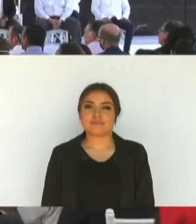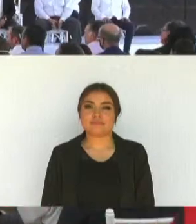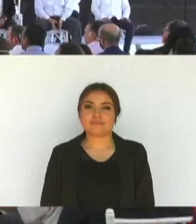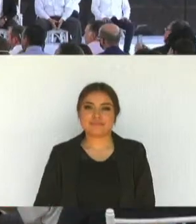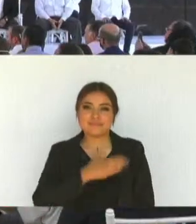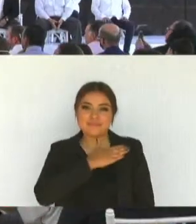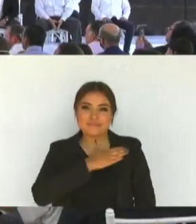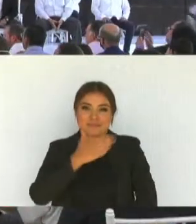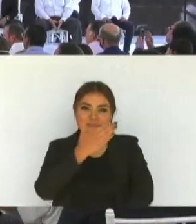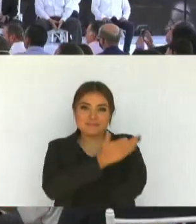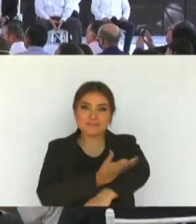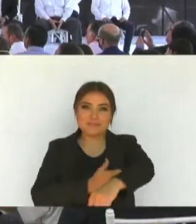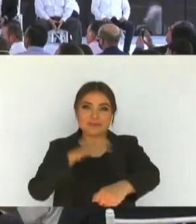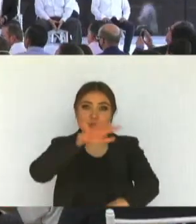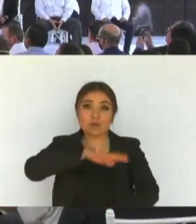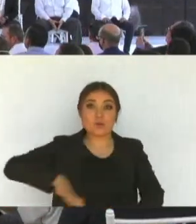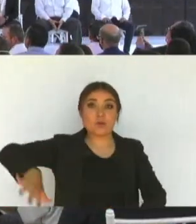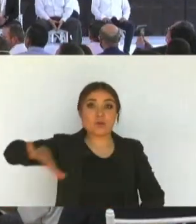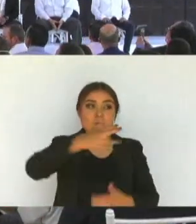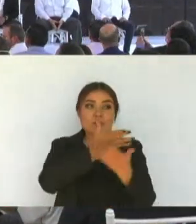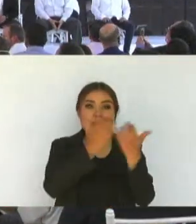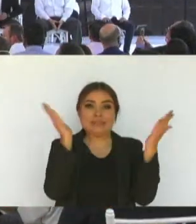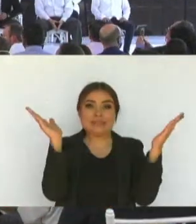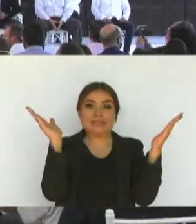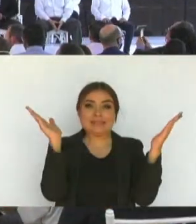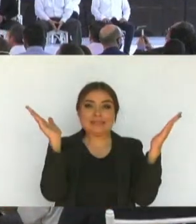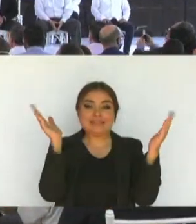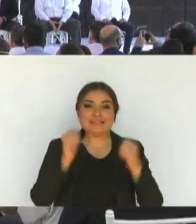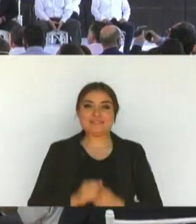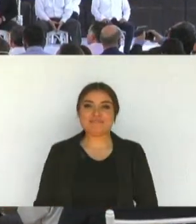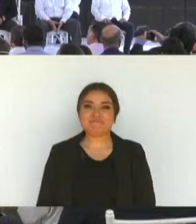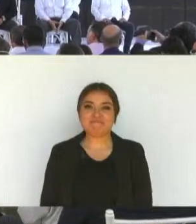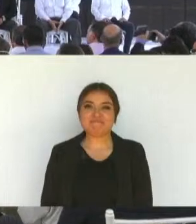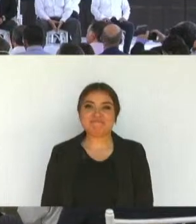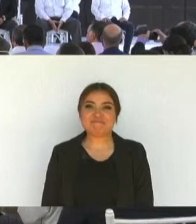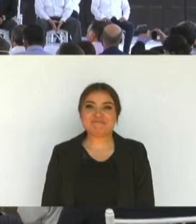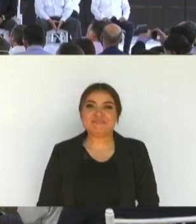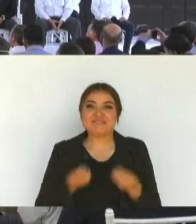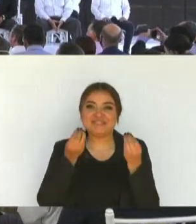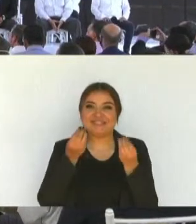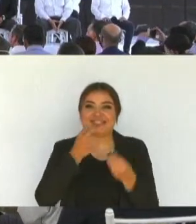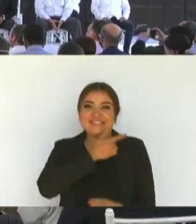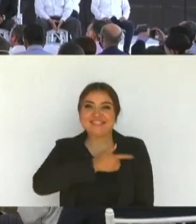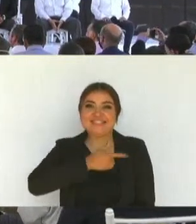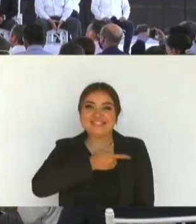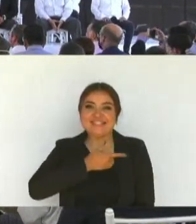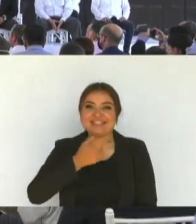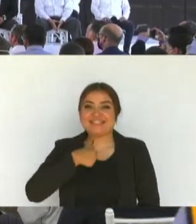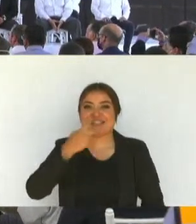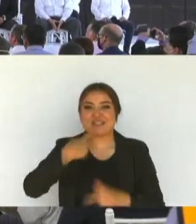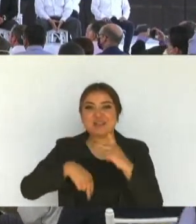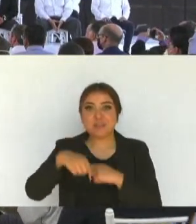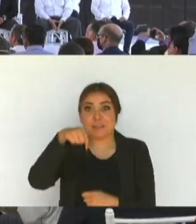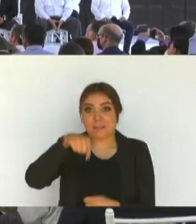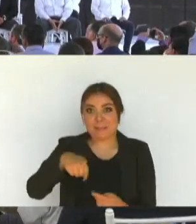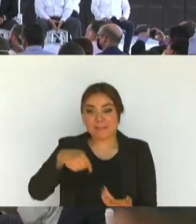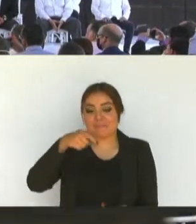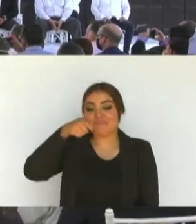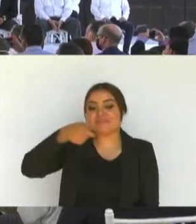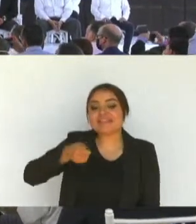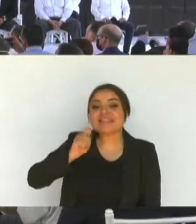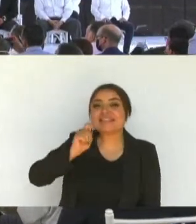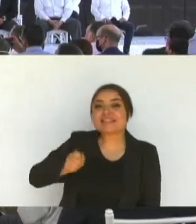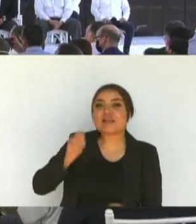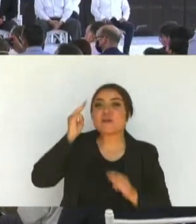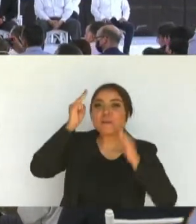Muy buenas tardes, tengan todas y todos ustedes. Me da muchísimo gusto estar aquí en el Museo de los Metales,